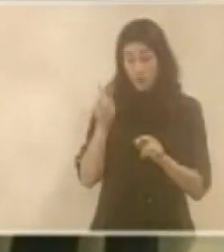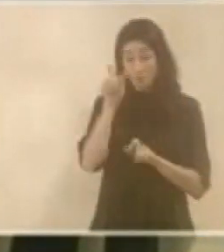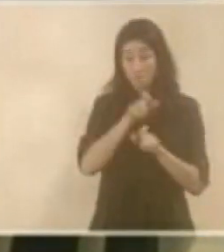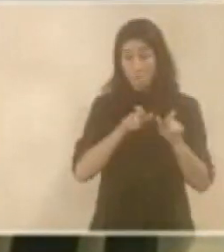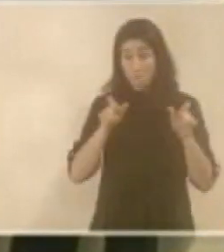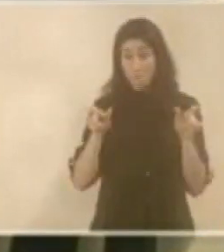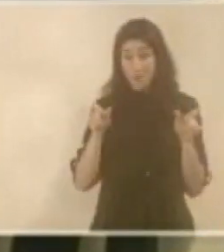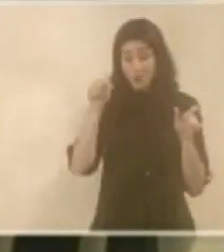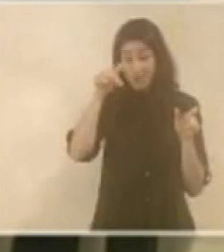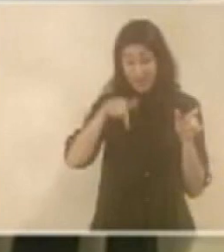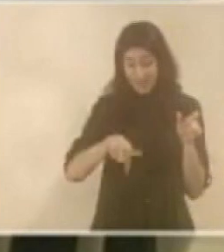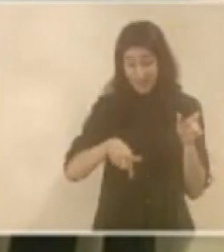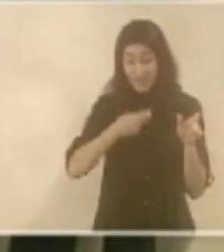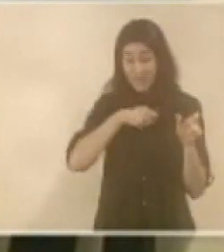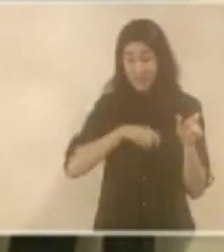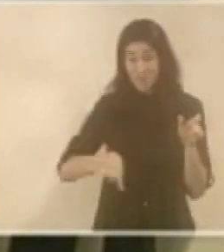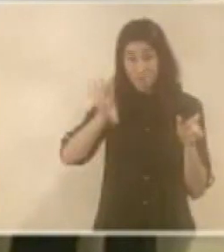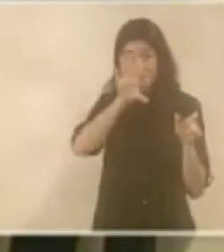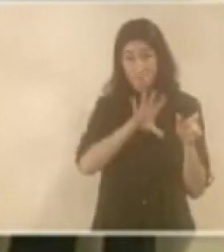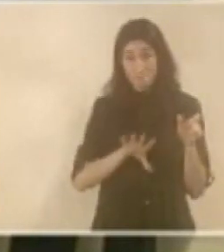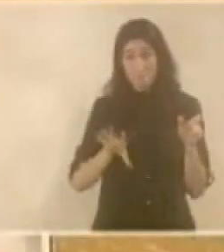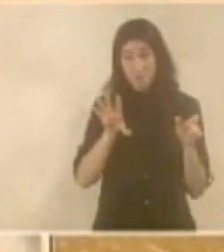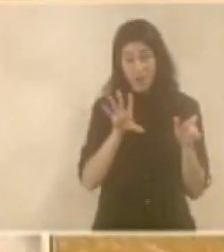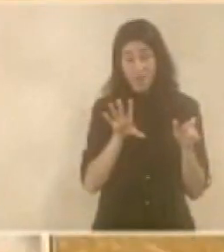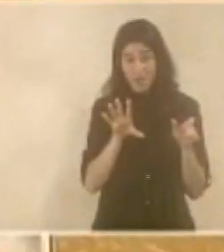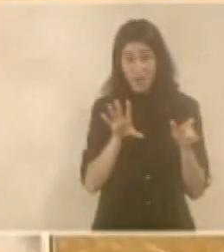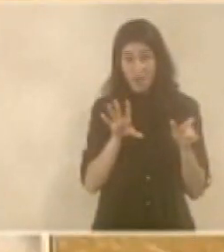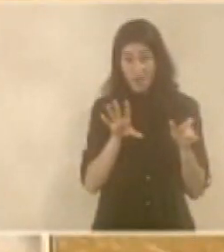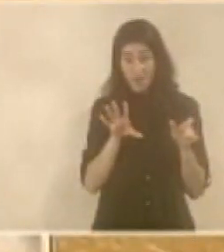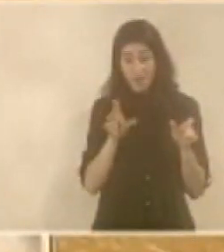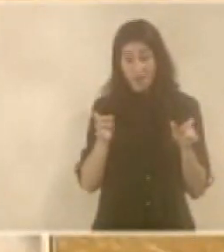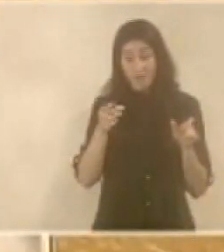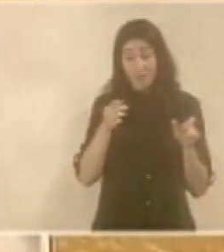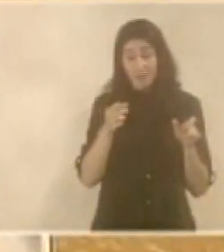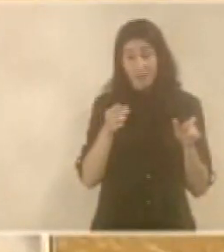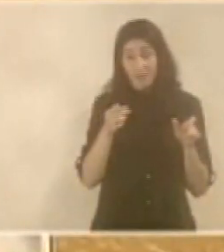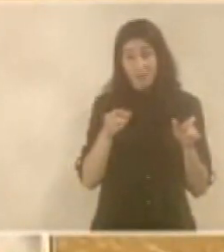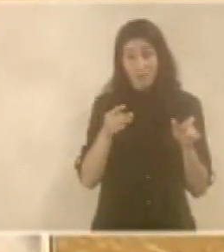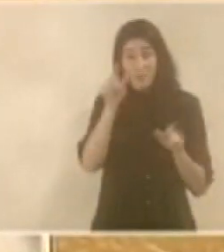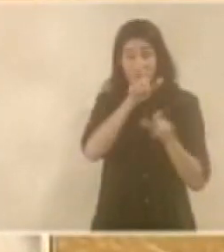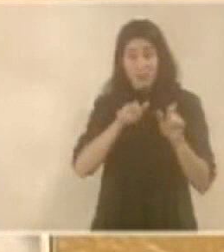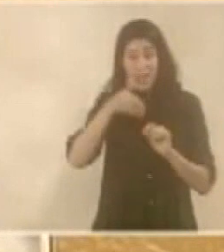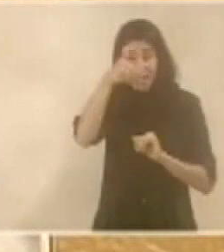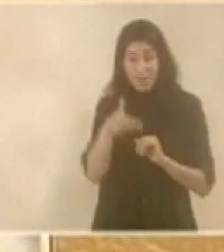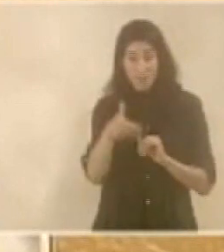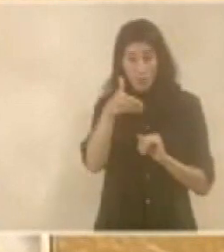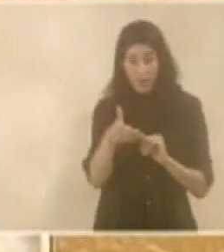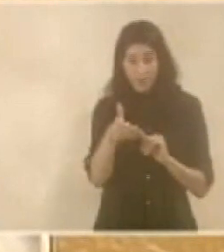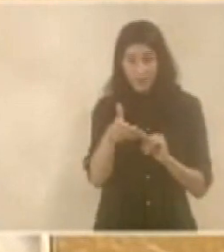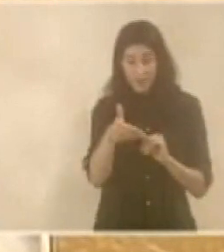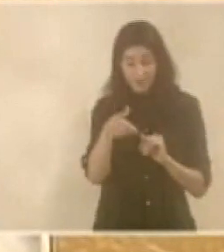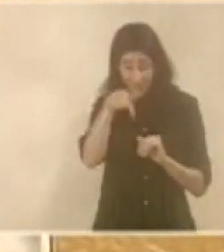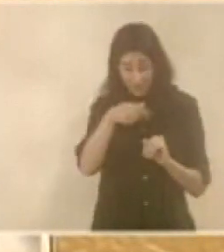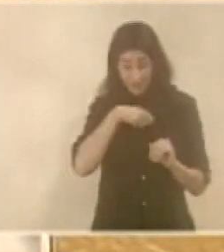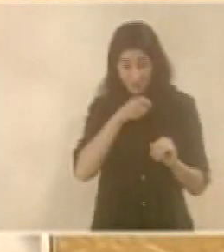América de sangre peninsular, como Simón Bolívar, se convirtieron en los más tenaces enemigos de España y del